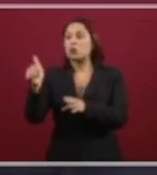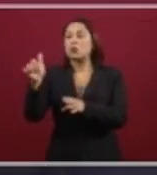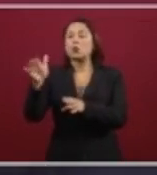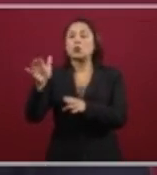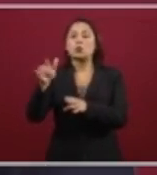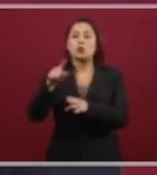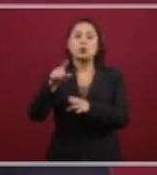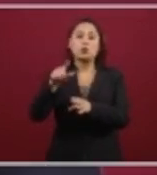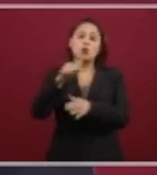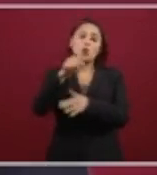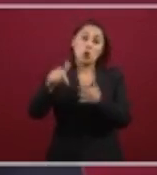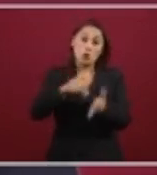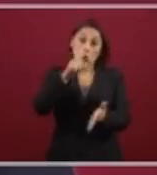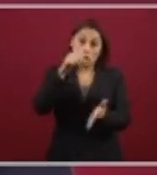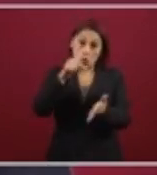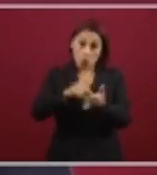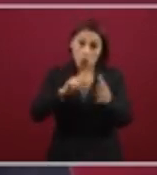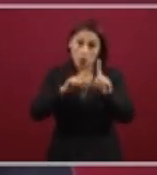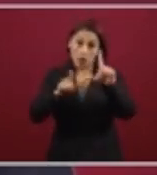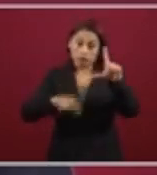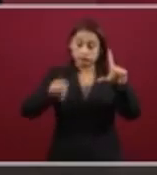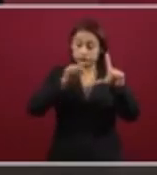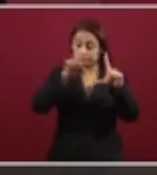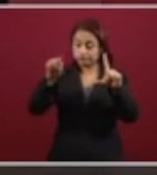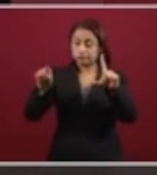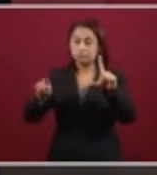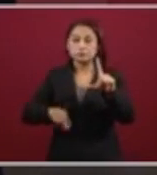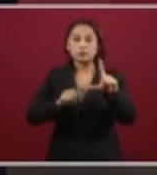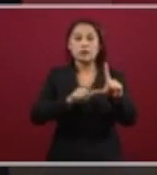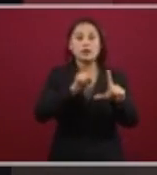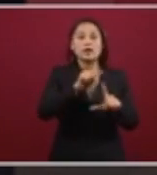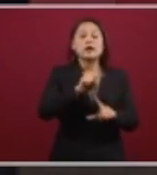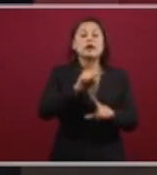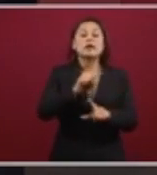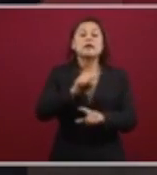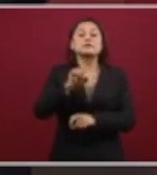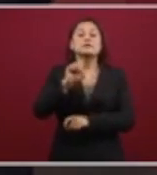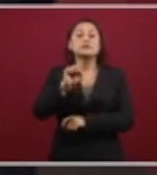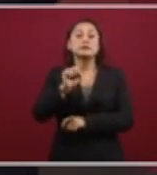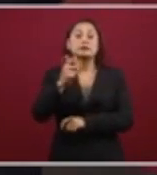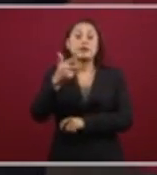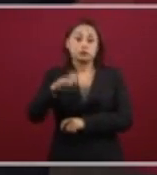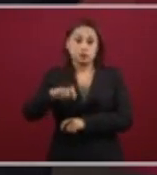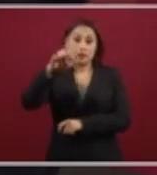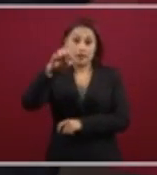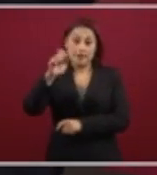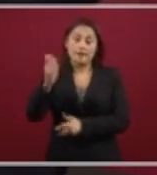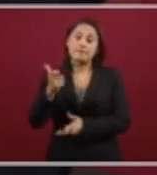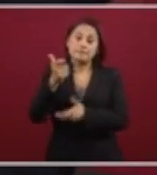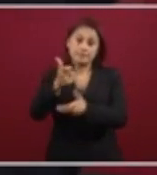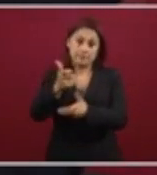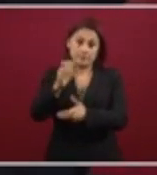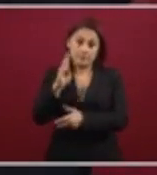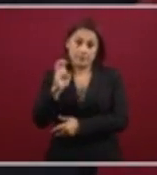indígenas, a partir de los 65 años, ya están recibiendo el doble de la